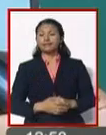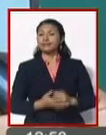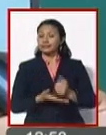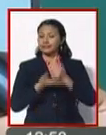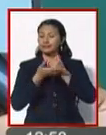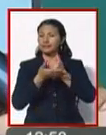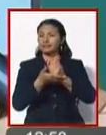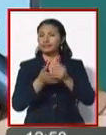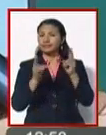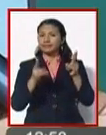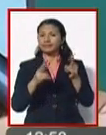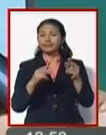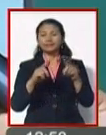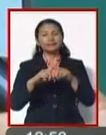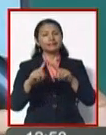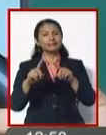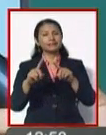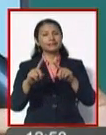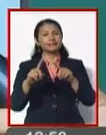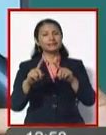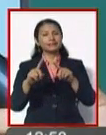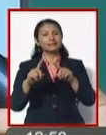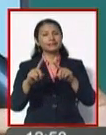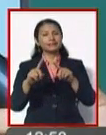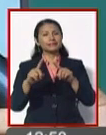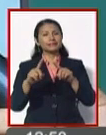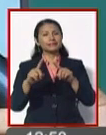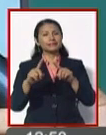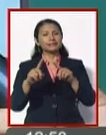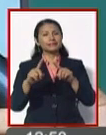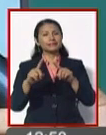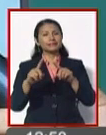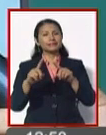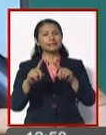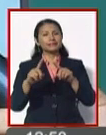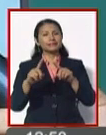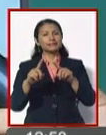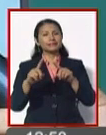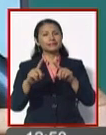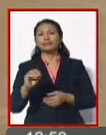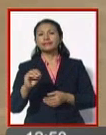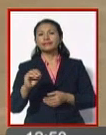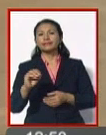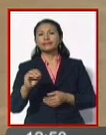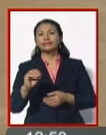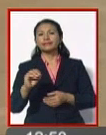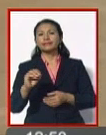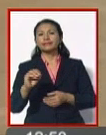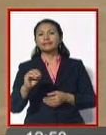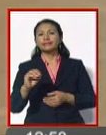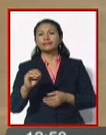pesar del auxilio inmediato que recibe, llega a fallecer en el trayecto a San Ramón. como medida precautoria.